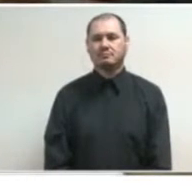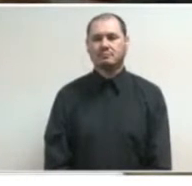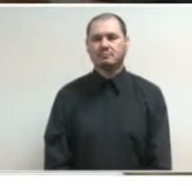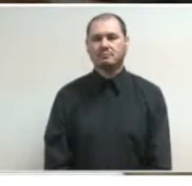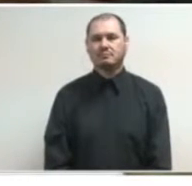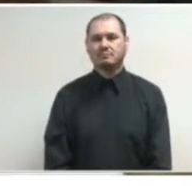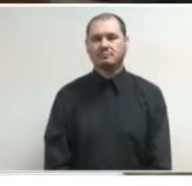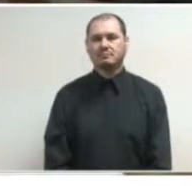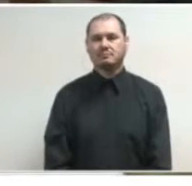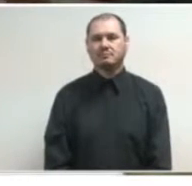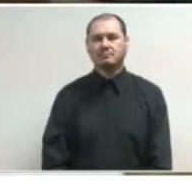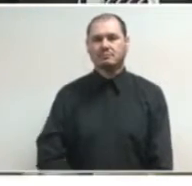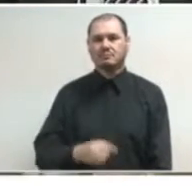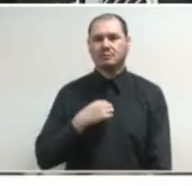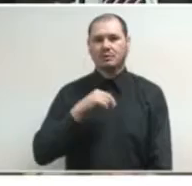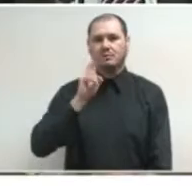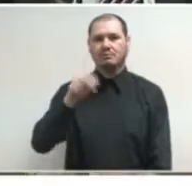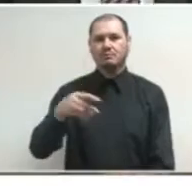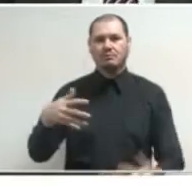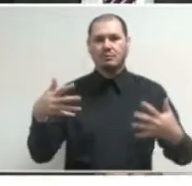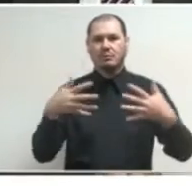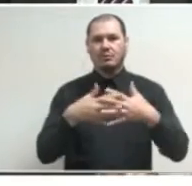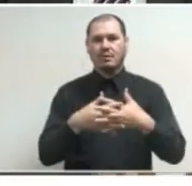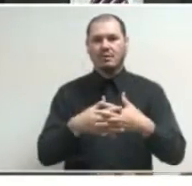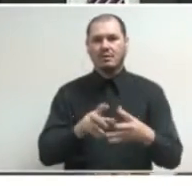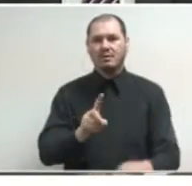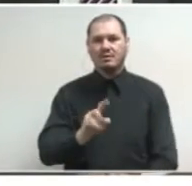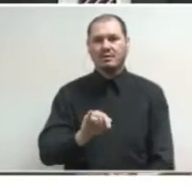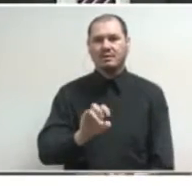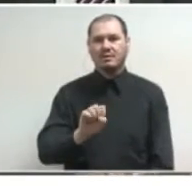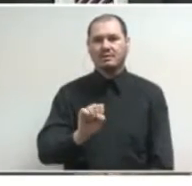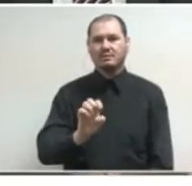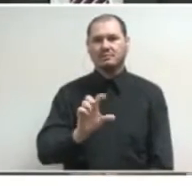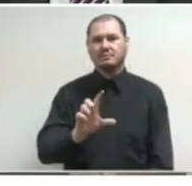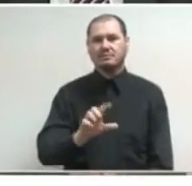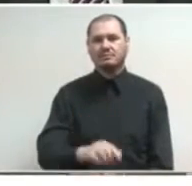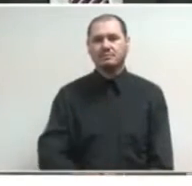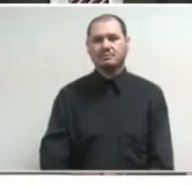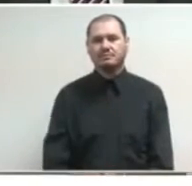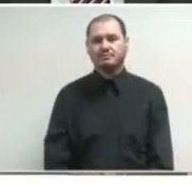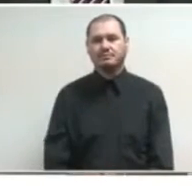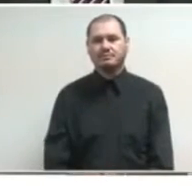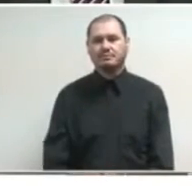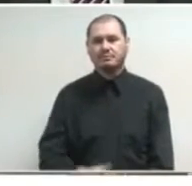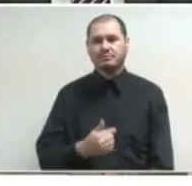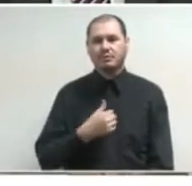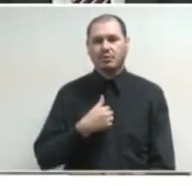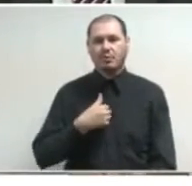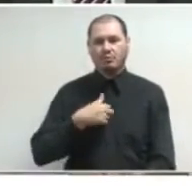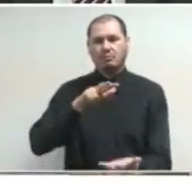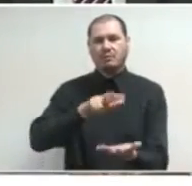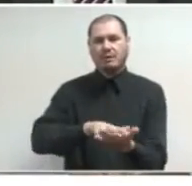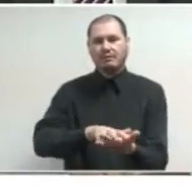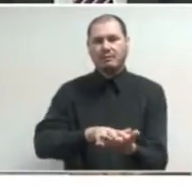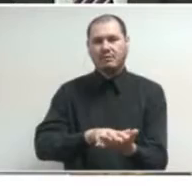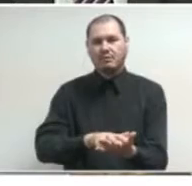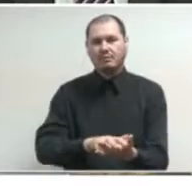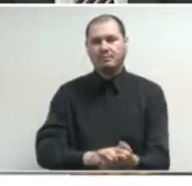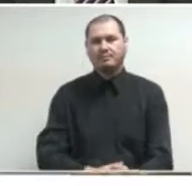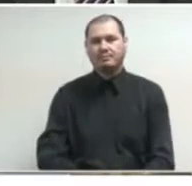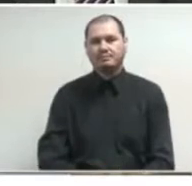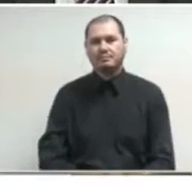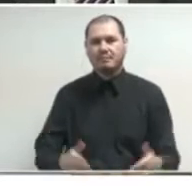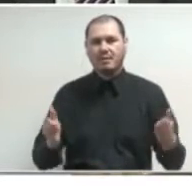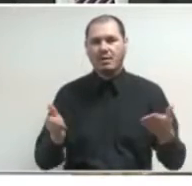Benítez. El ministro César Dicel. Añete Jape Aime, ministro César Dicel, dice PG Ibares.